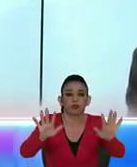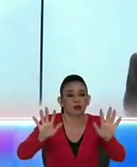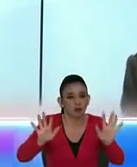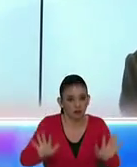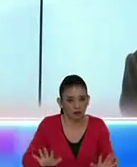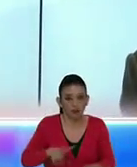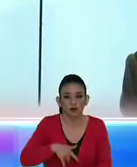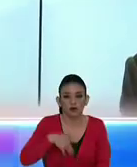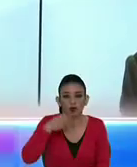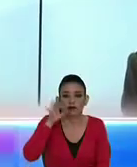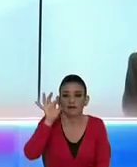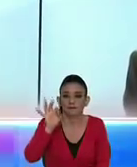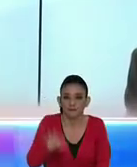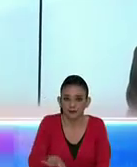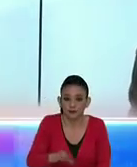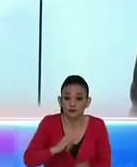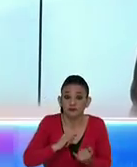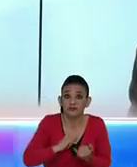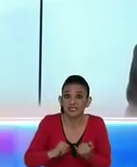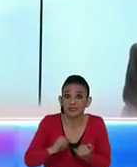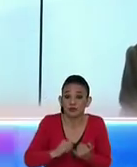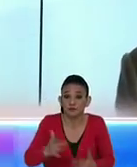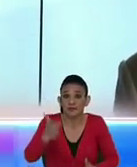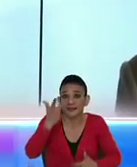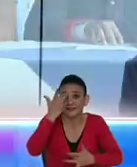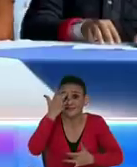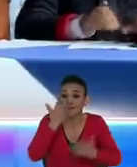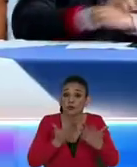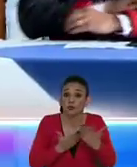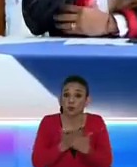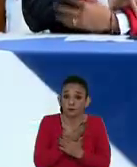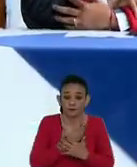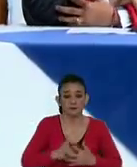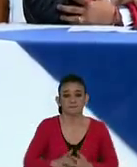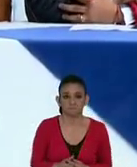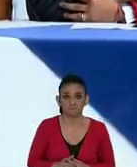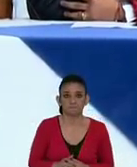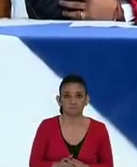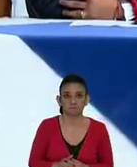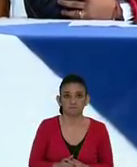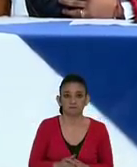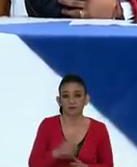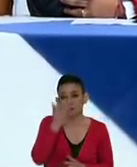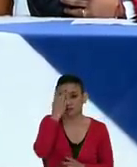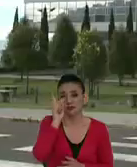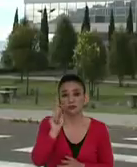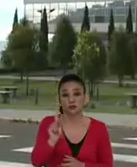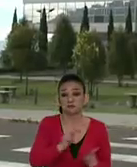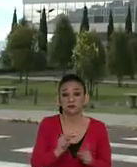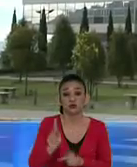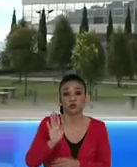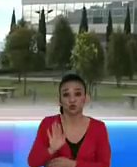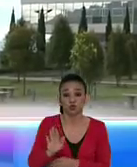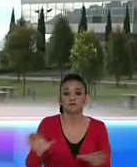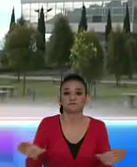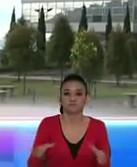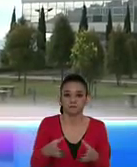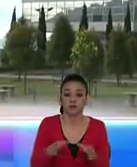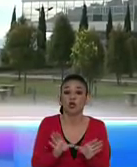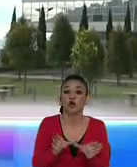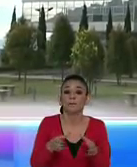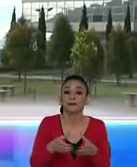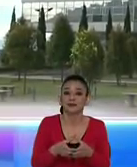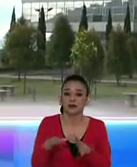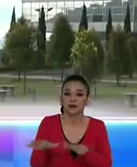este virus, que es una enfermedad nueva. Dentro de las medidas adoptadas, declaró en sesión permanente al Comité de Operaciones